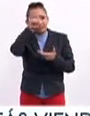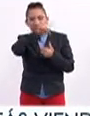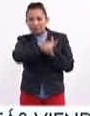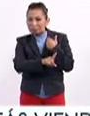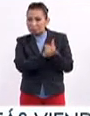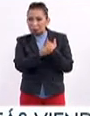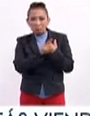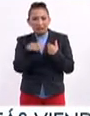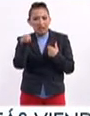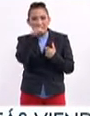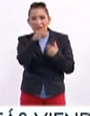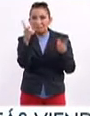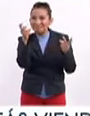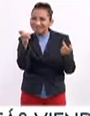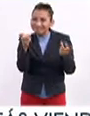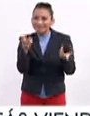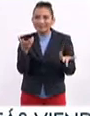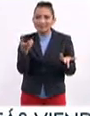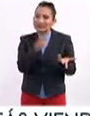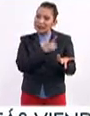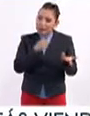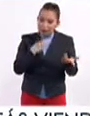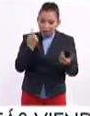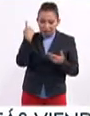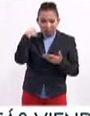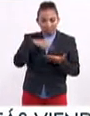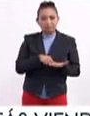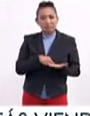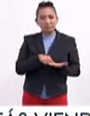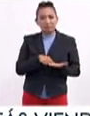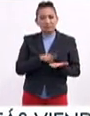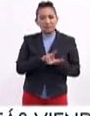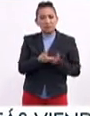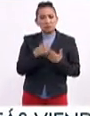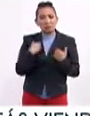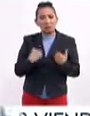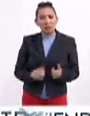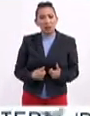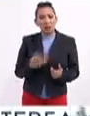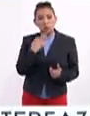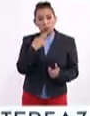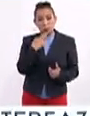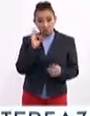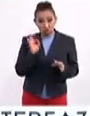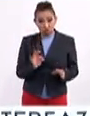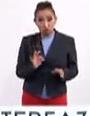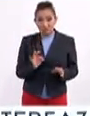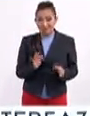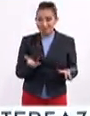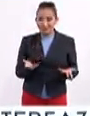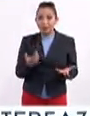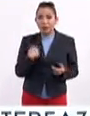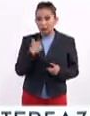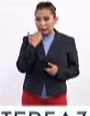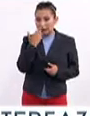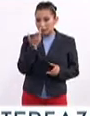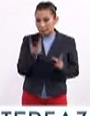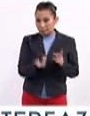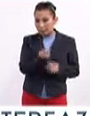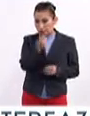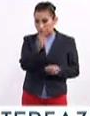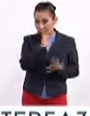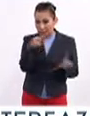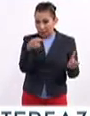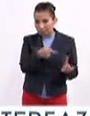síntomas de una crisis en este aspecto, de que nos tenemos que cuestionar sobre los derechos humanos y su aplicación. Y en este sentido yo quisiera pues preguntarle